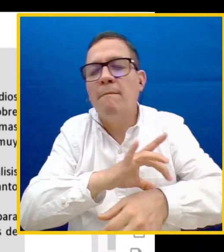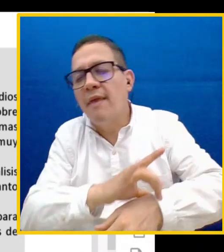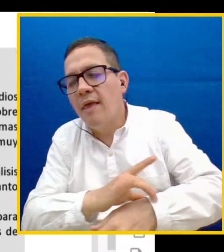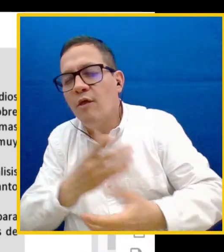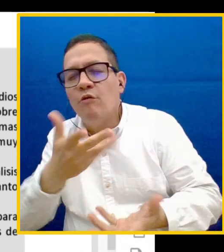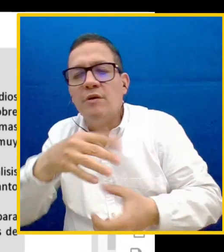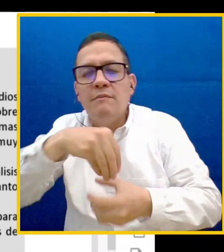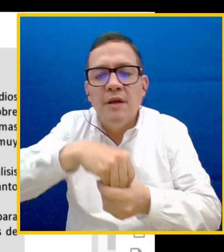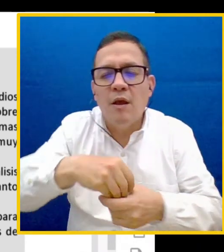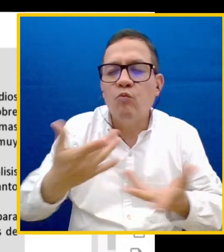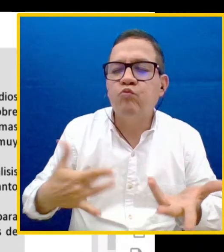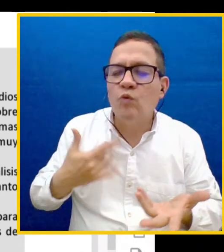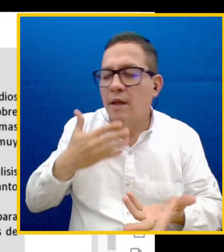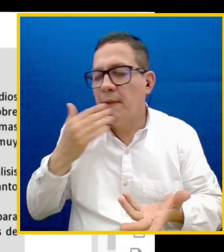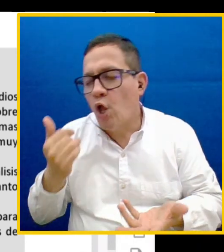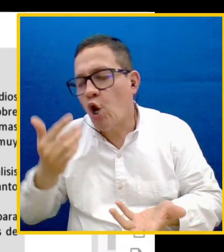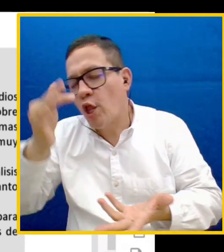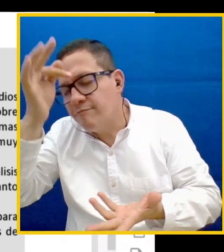que desean.